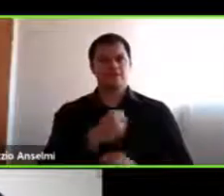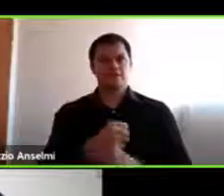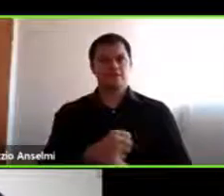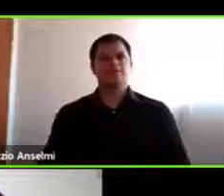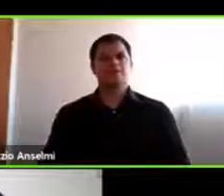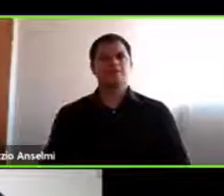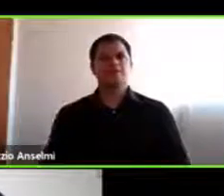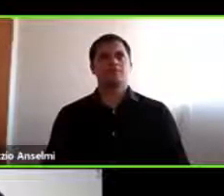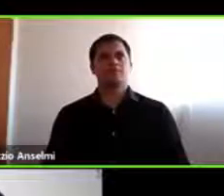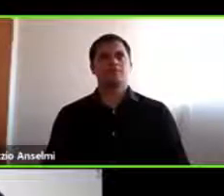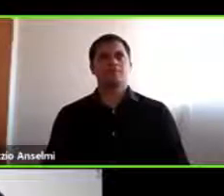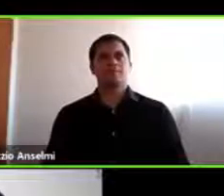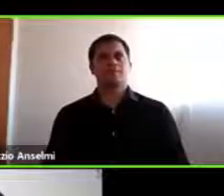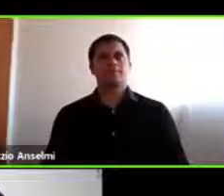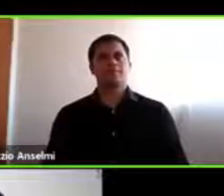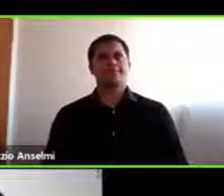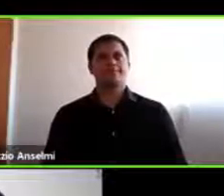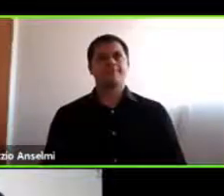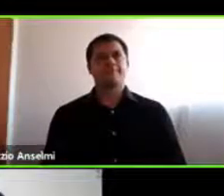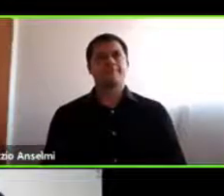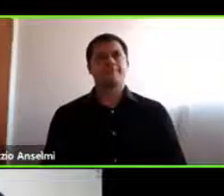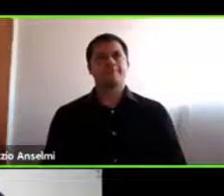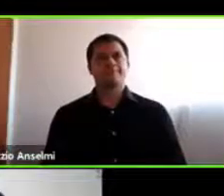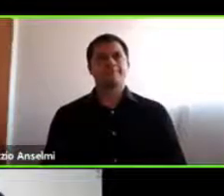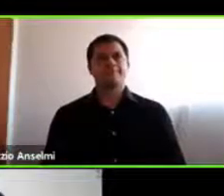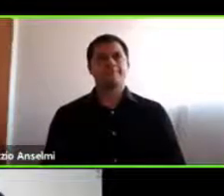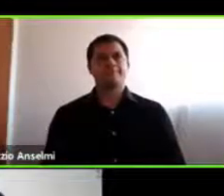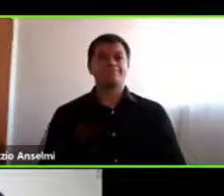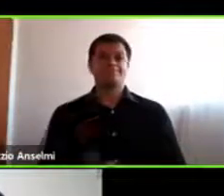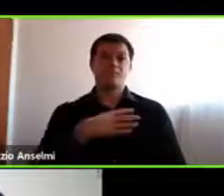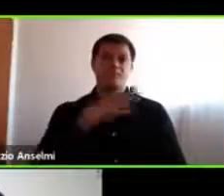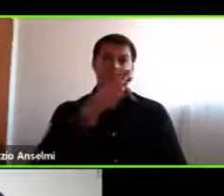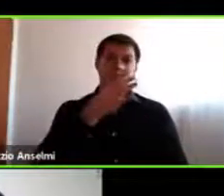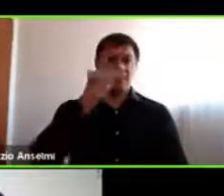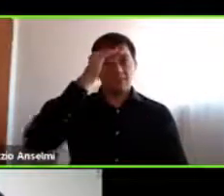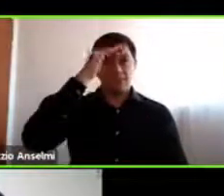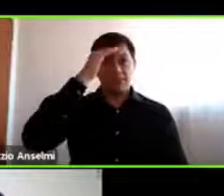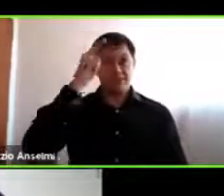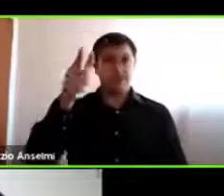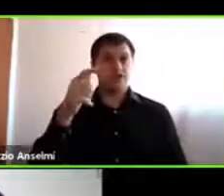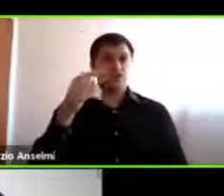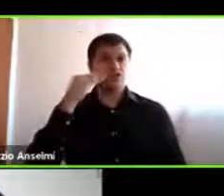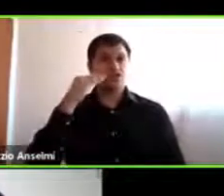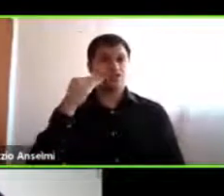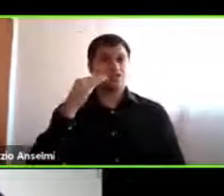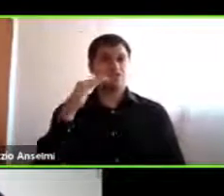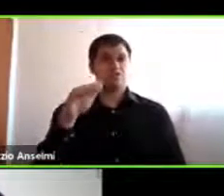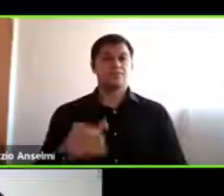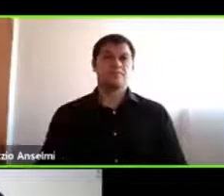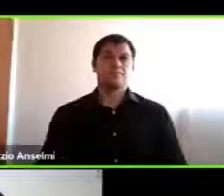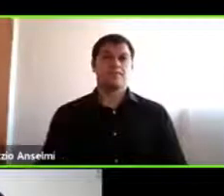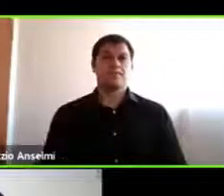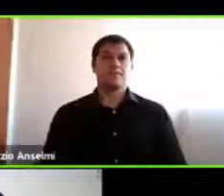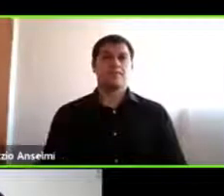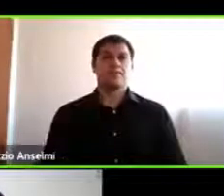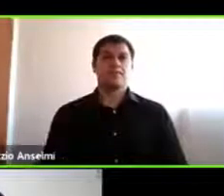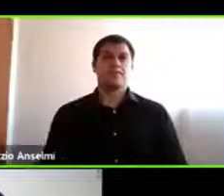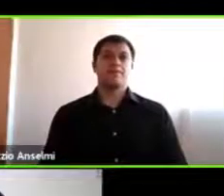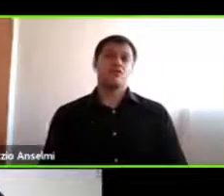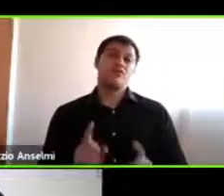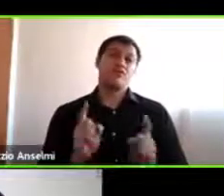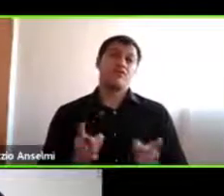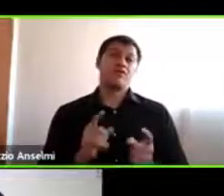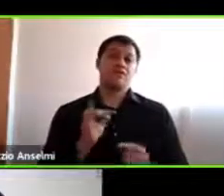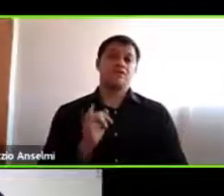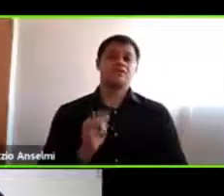o sea yo no no sé si es que hay experiencia con niños pero de todas maneras debiera ser que sí en el fondo porque